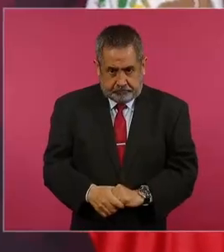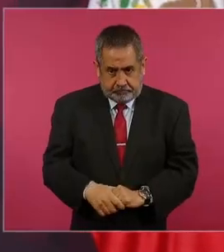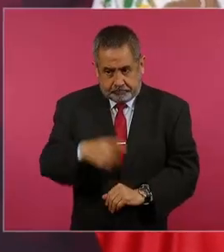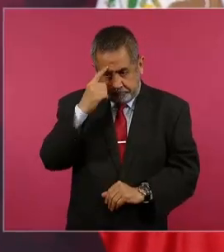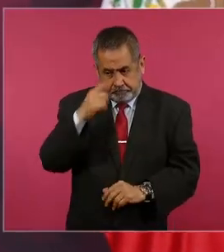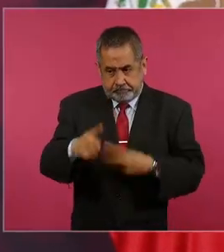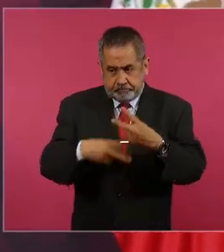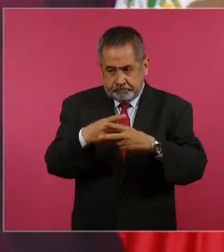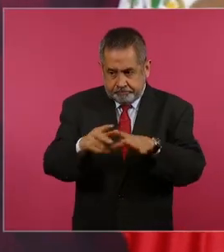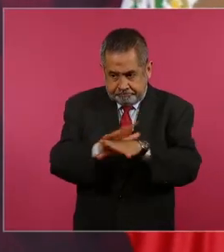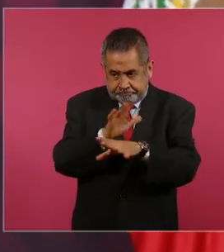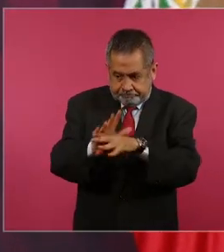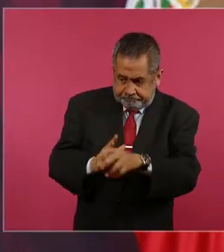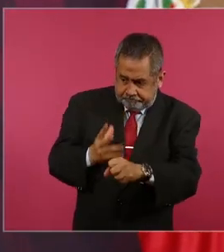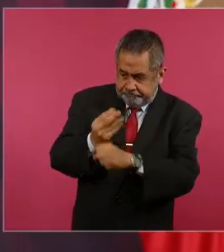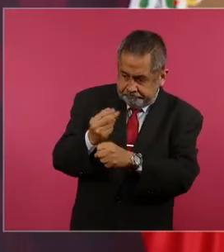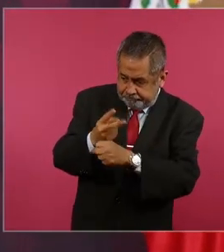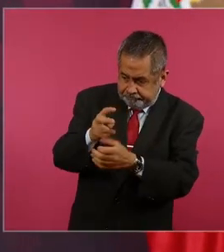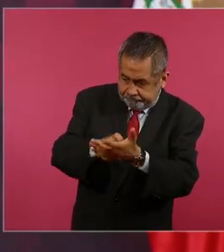Para reformarnos